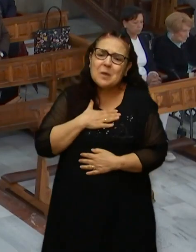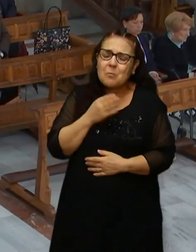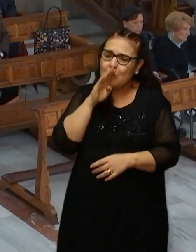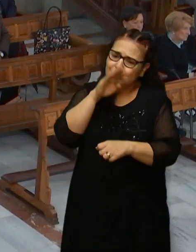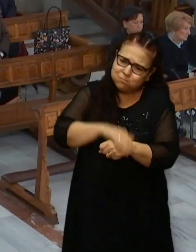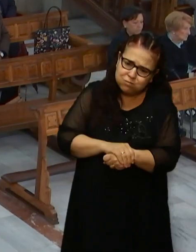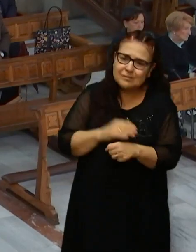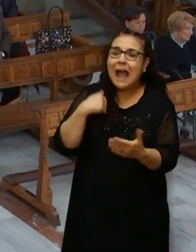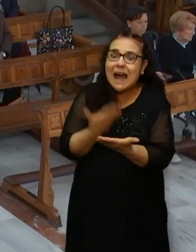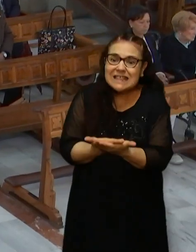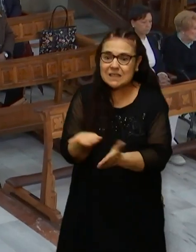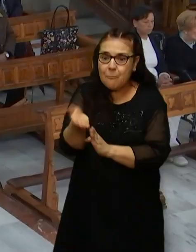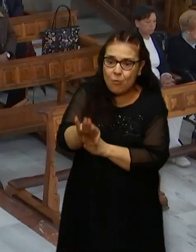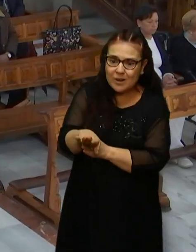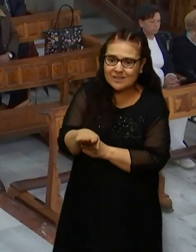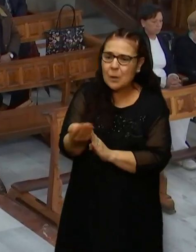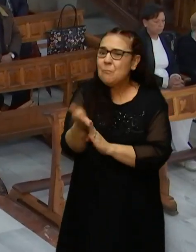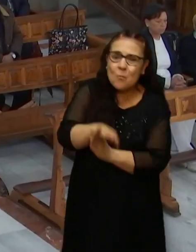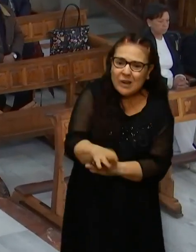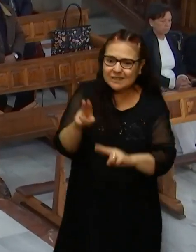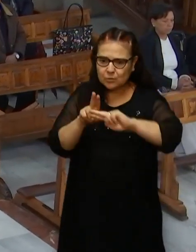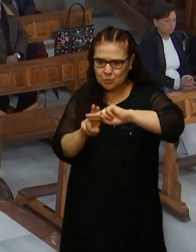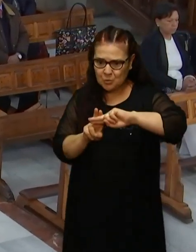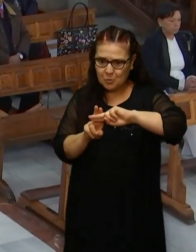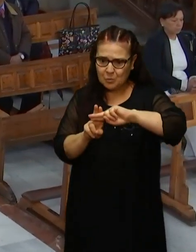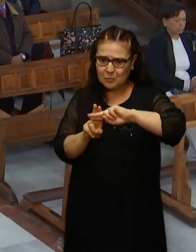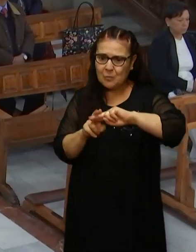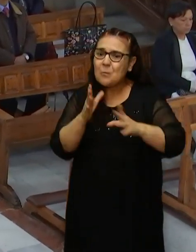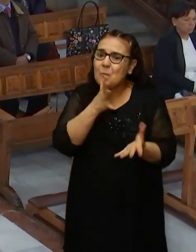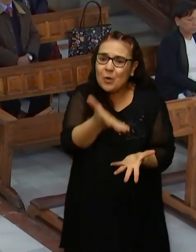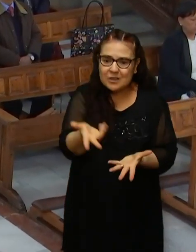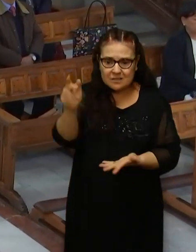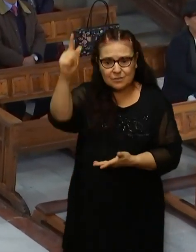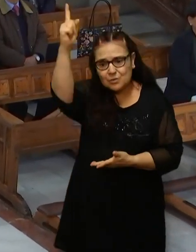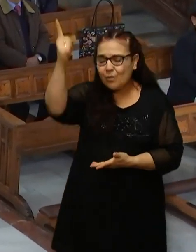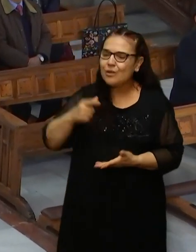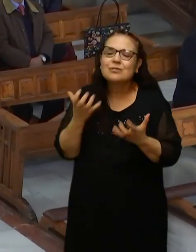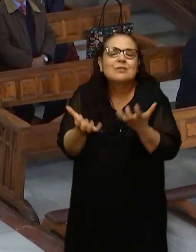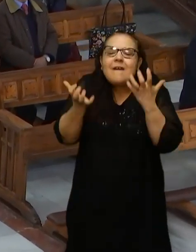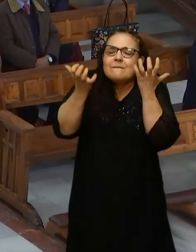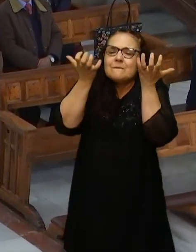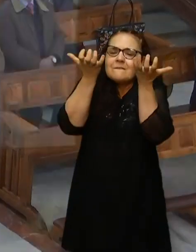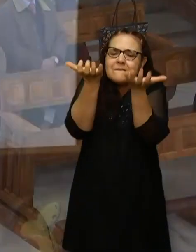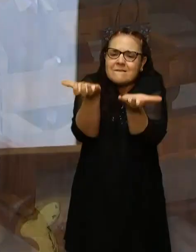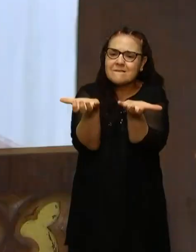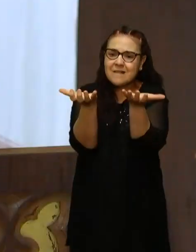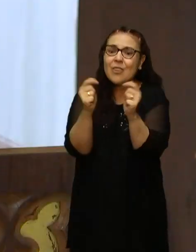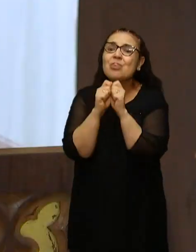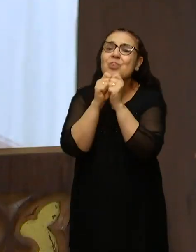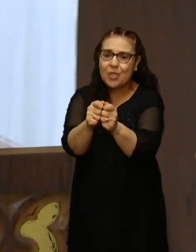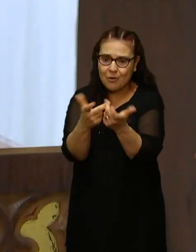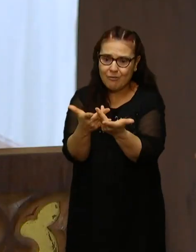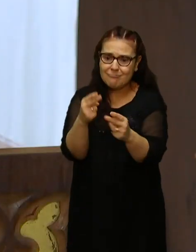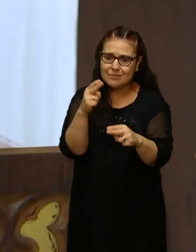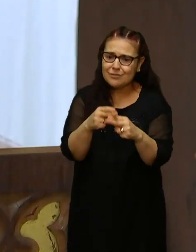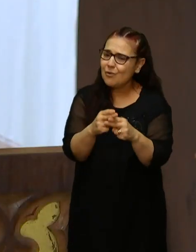hasta la muerte y una muerte de cruz. Por eso Dios lo exaltó sobre todo y le concedió el